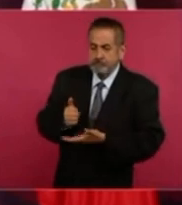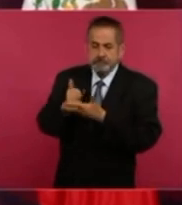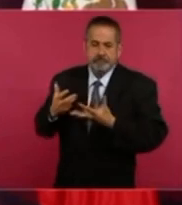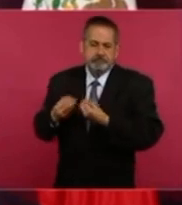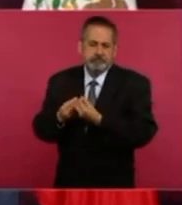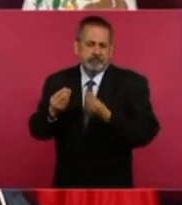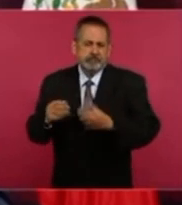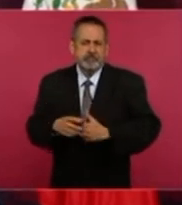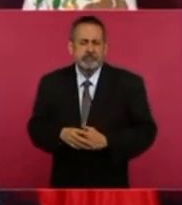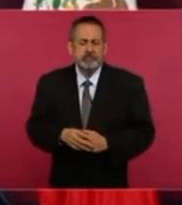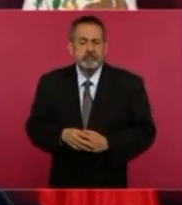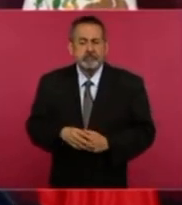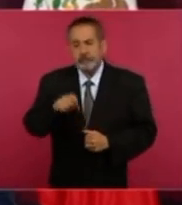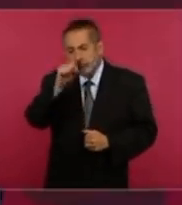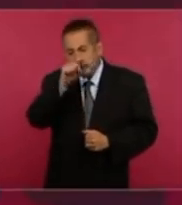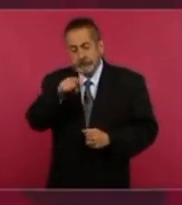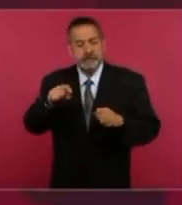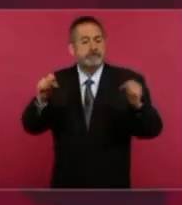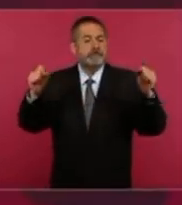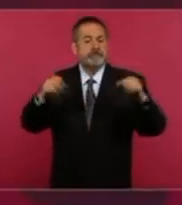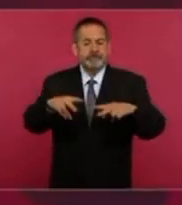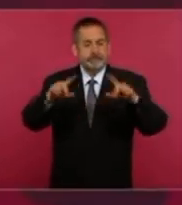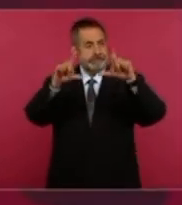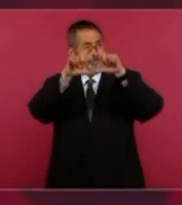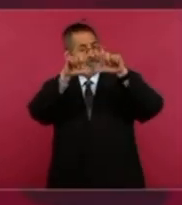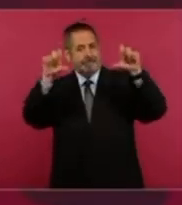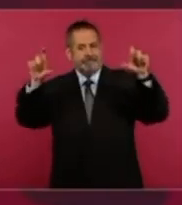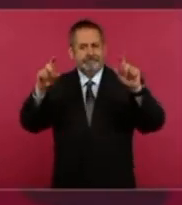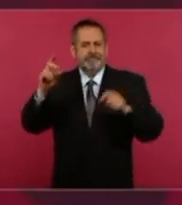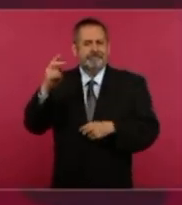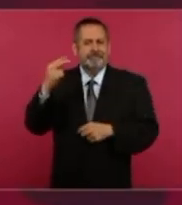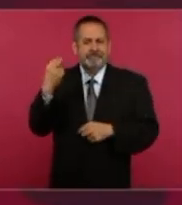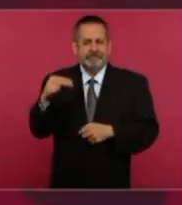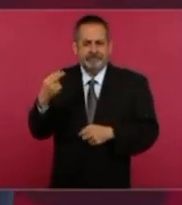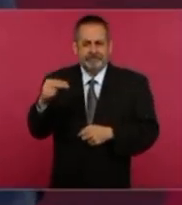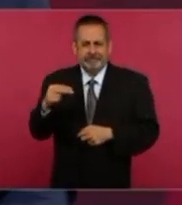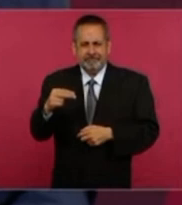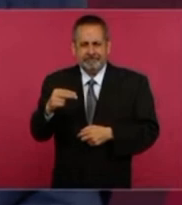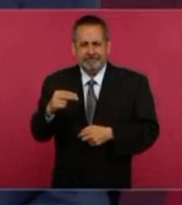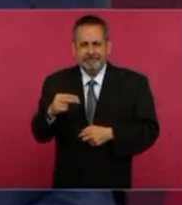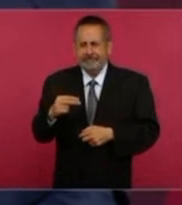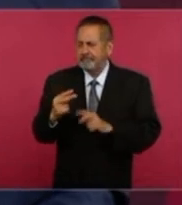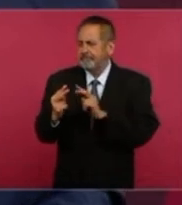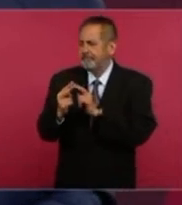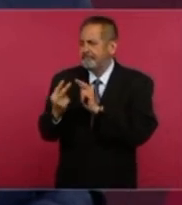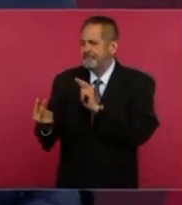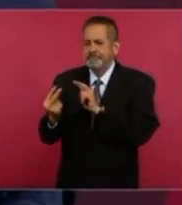El encuentro este se llama Por una vecindad